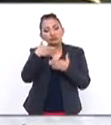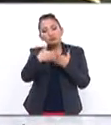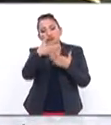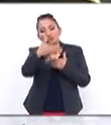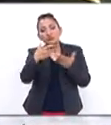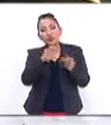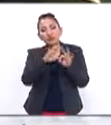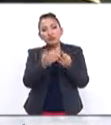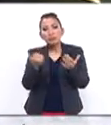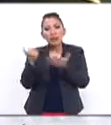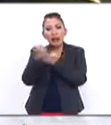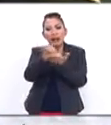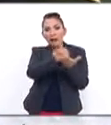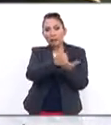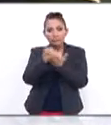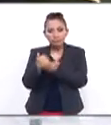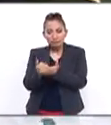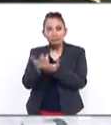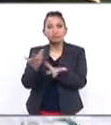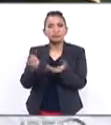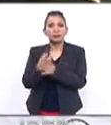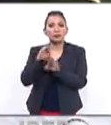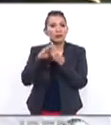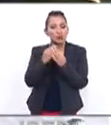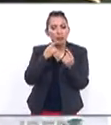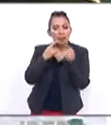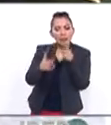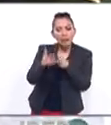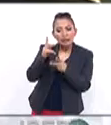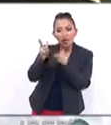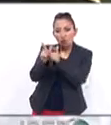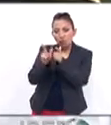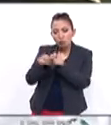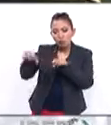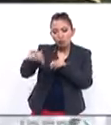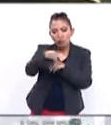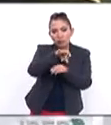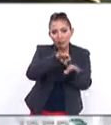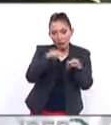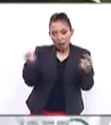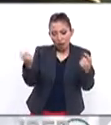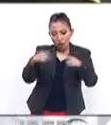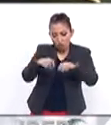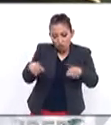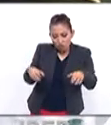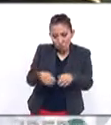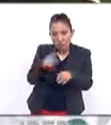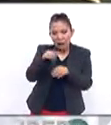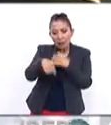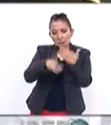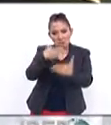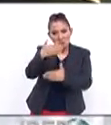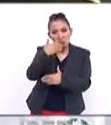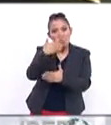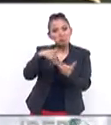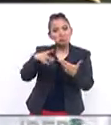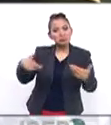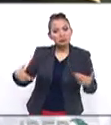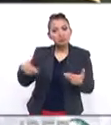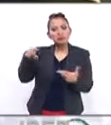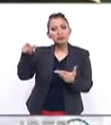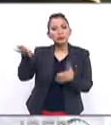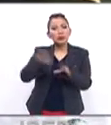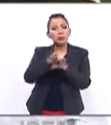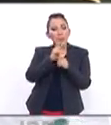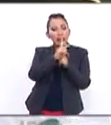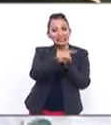nuevos canales de cooperación, nuevos mecanismos de diálogo, grupos de trabajo, de manera que vamos encaminando bien la relación